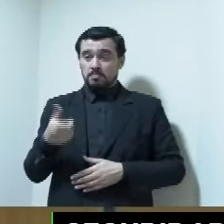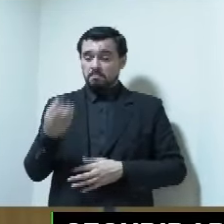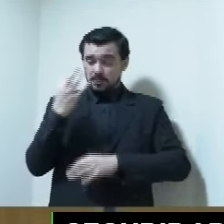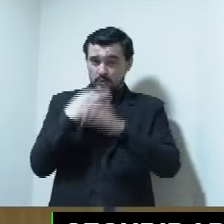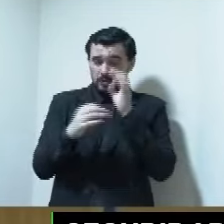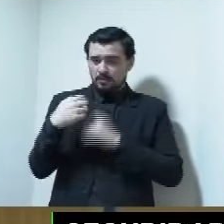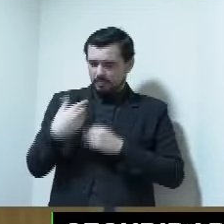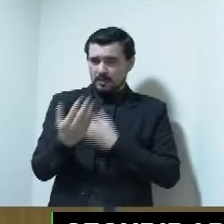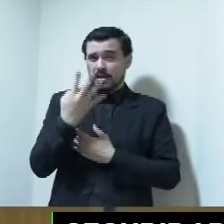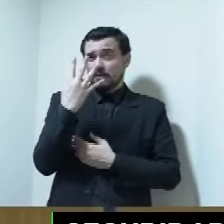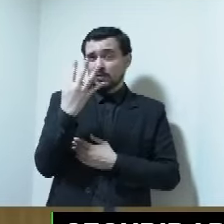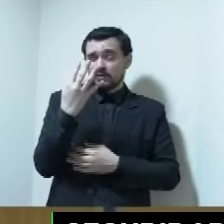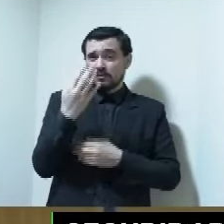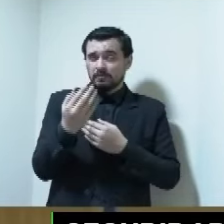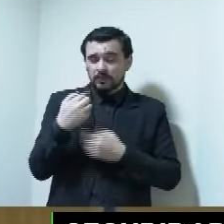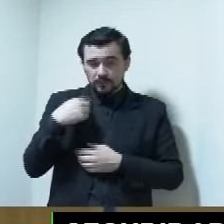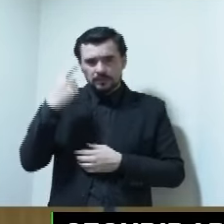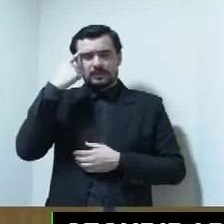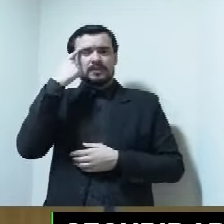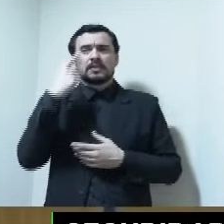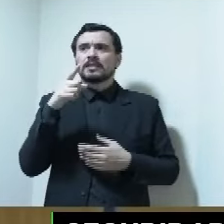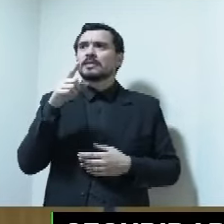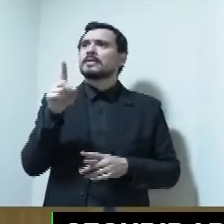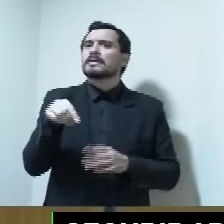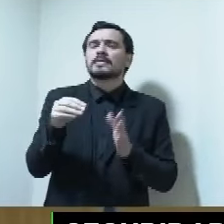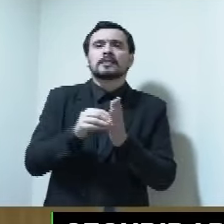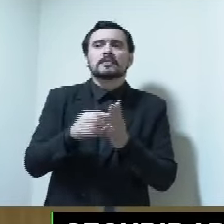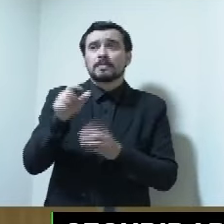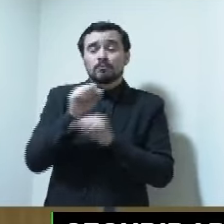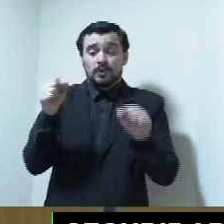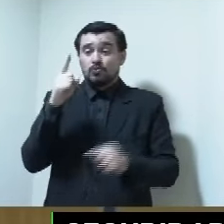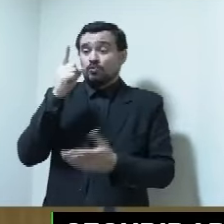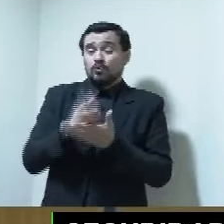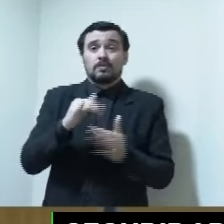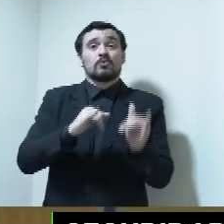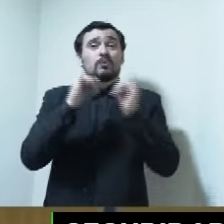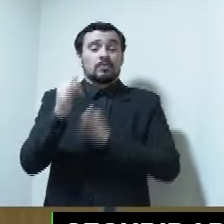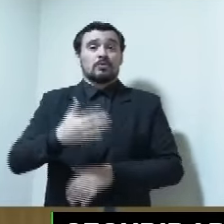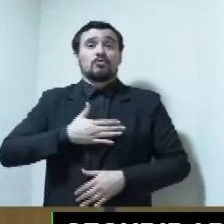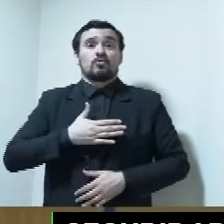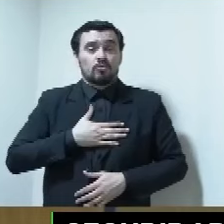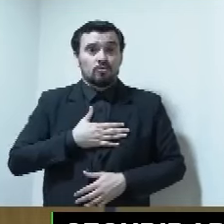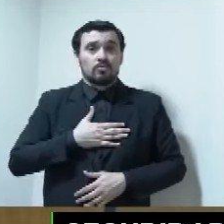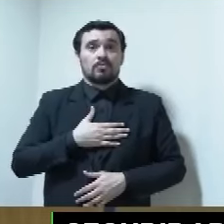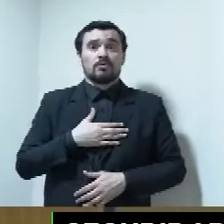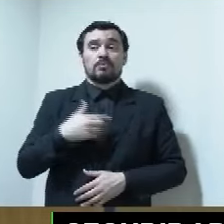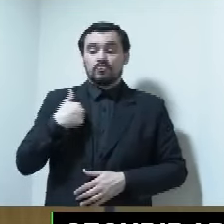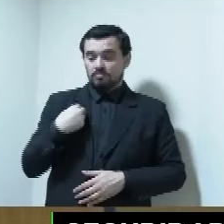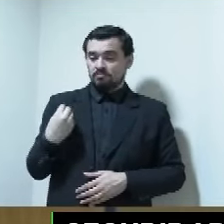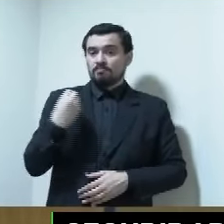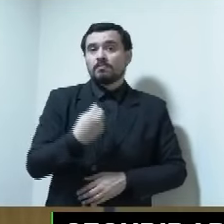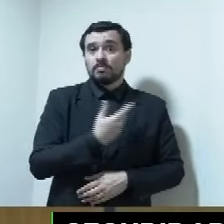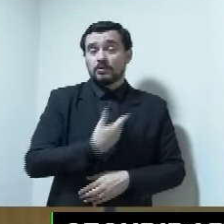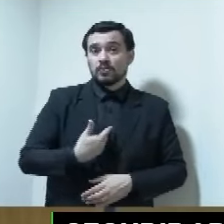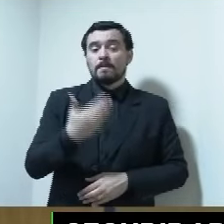madrugada a las 4 de la mañana pensando que podría ser el último día de mi iniciado mandato,